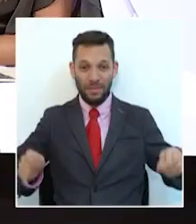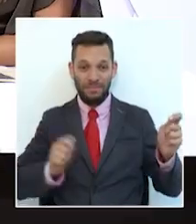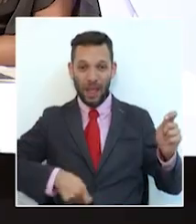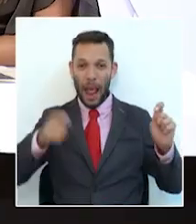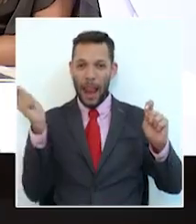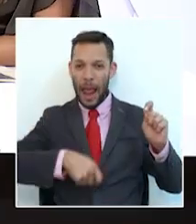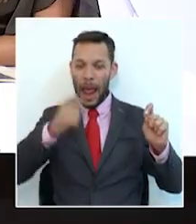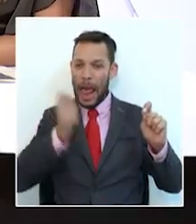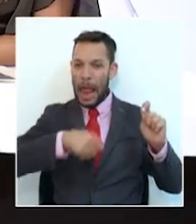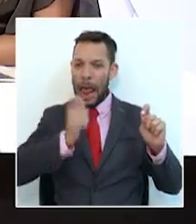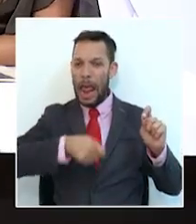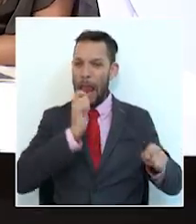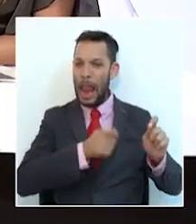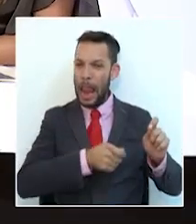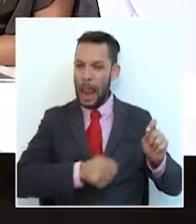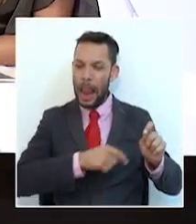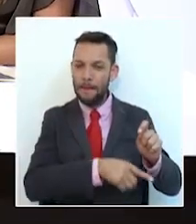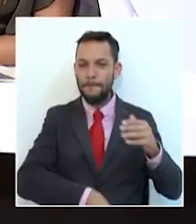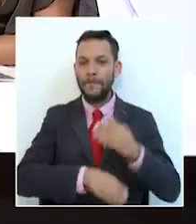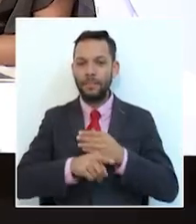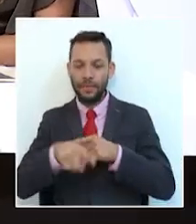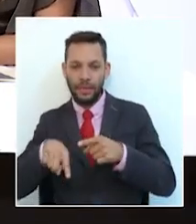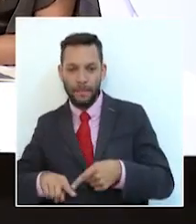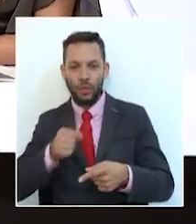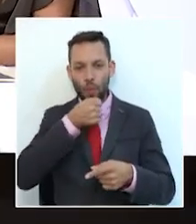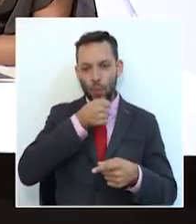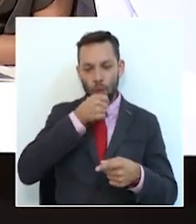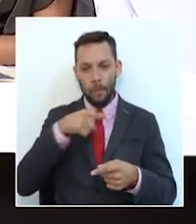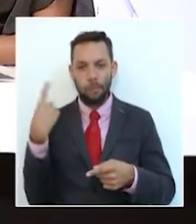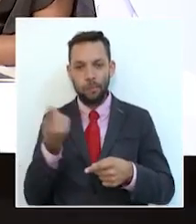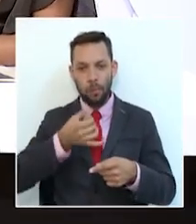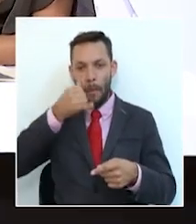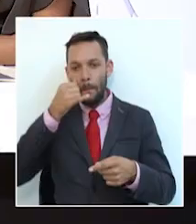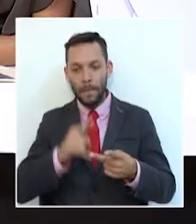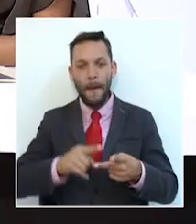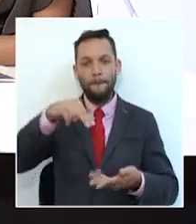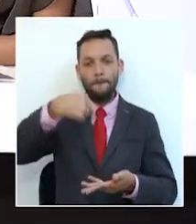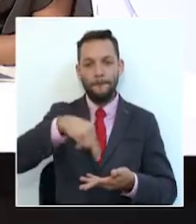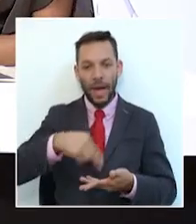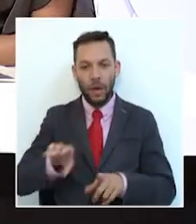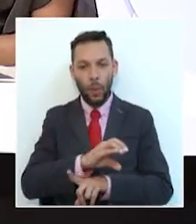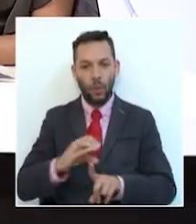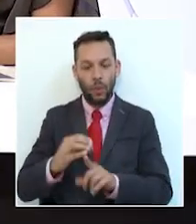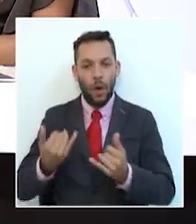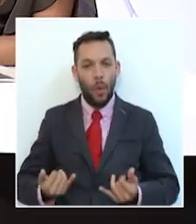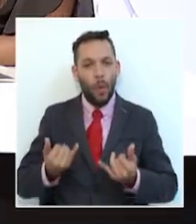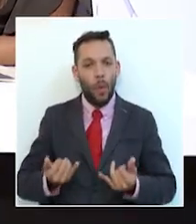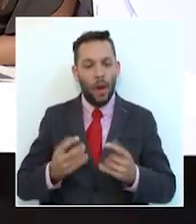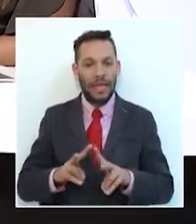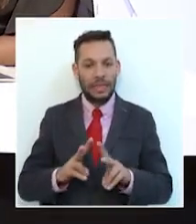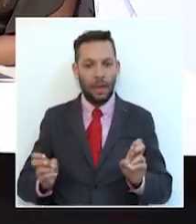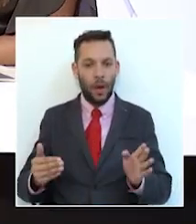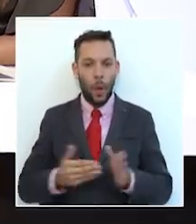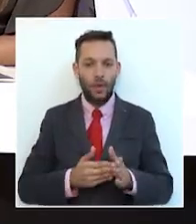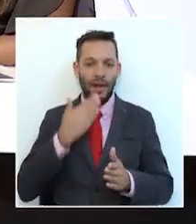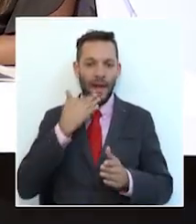a través de nuestras redes sociales y como lo hemos mostrado en el noticiero, también a través de bailes culturales y hoy, por ejemplo, en este caso, con el tema contra la mujer.